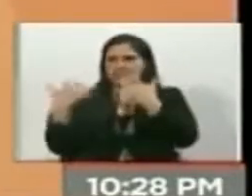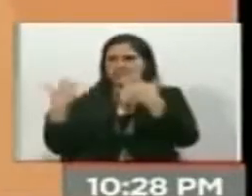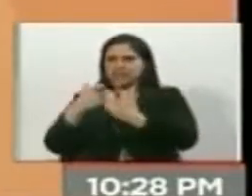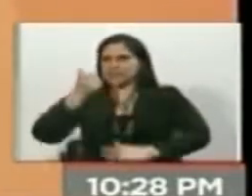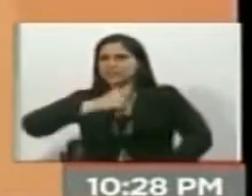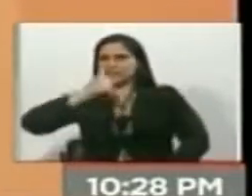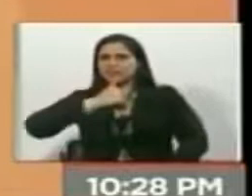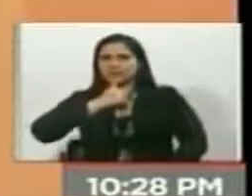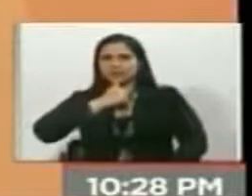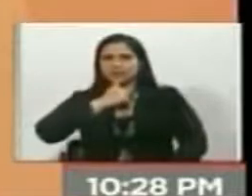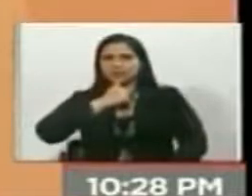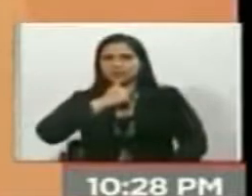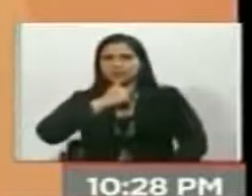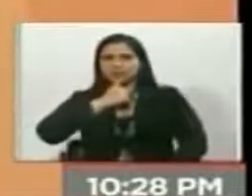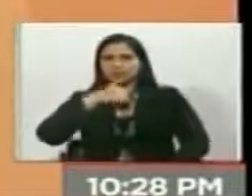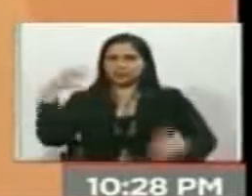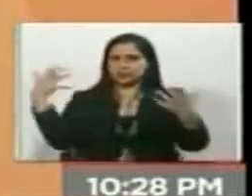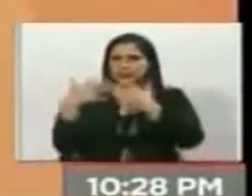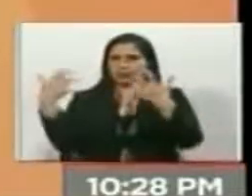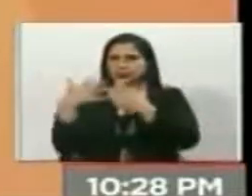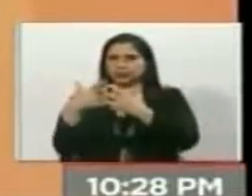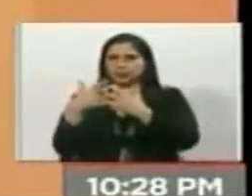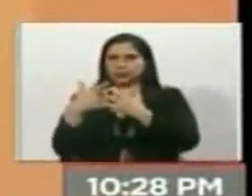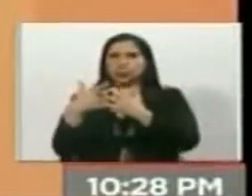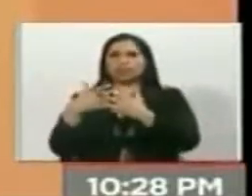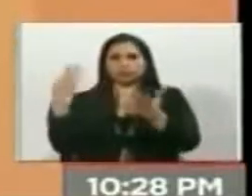resistencia, en la guerra asimétrica.